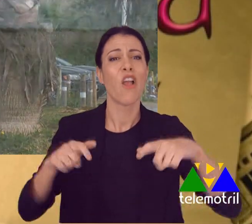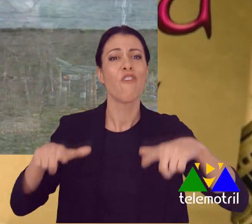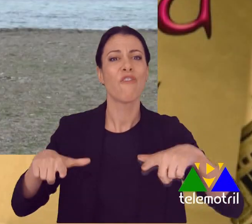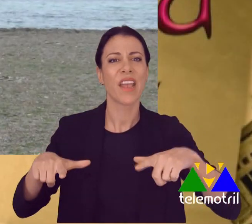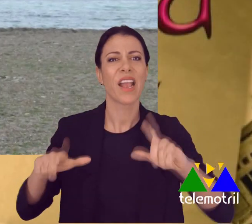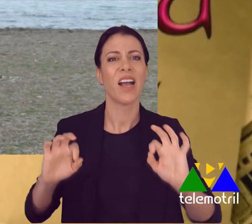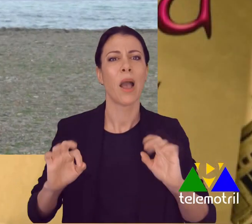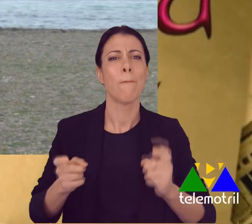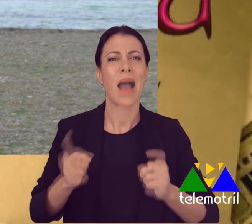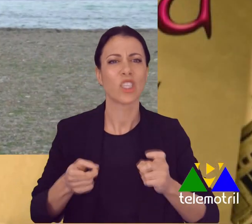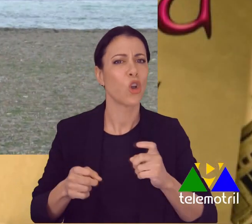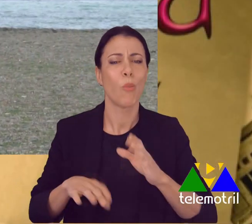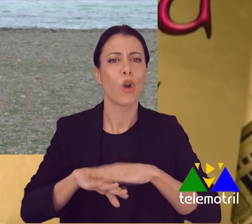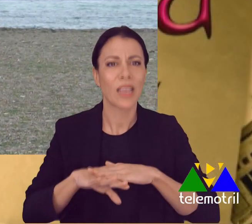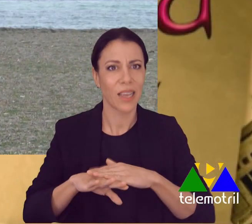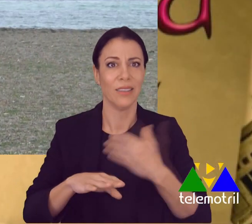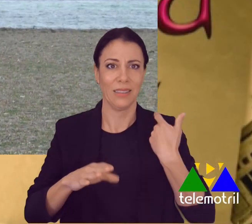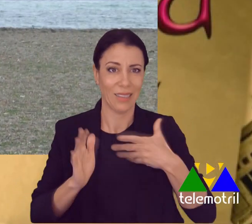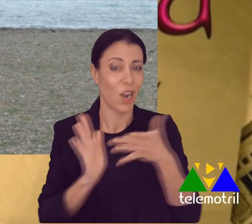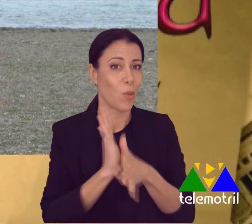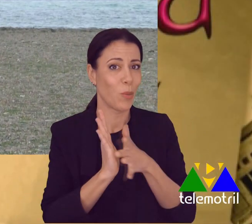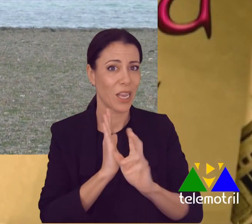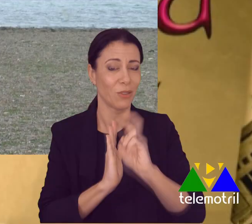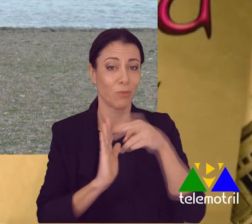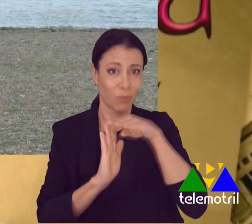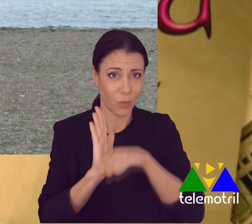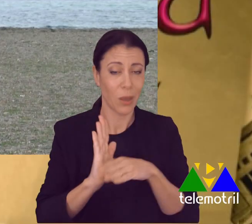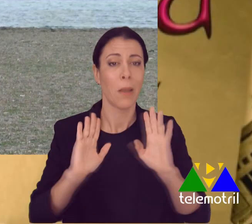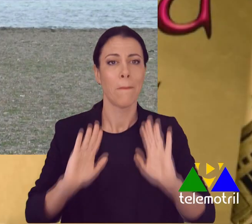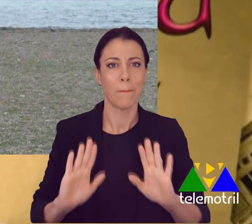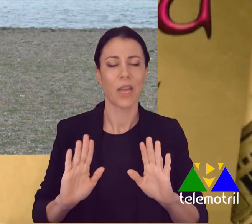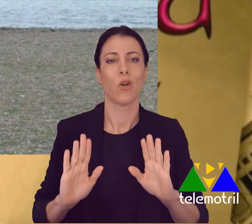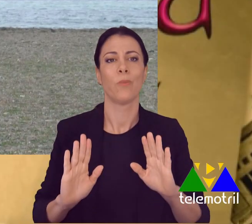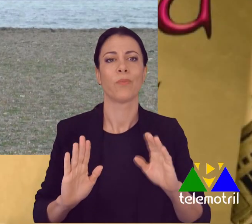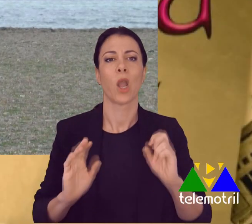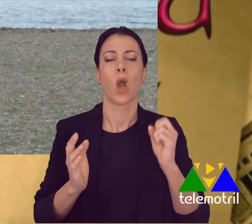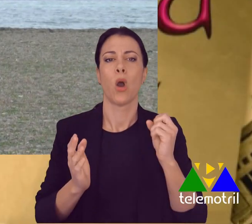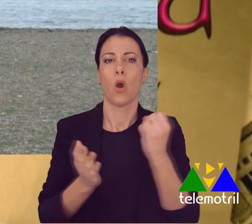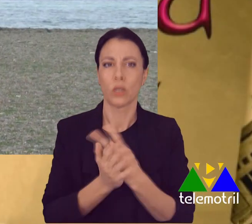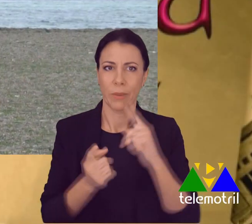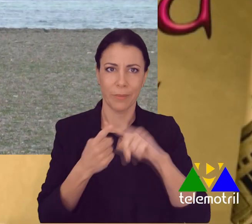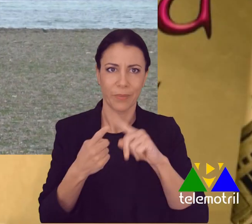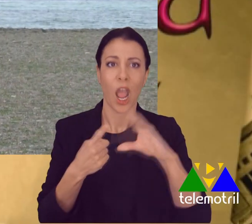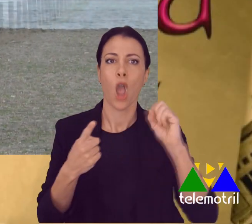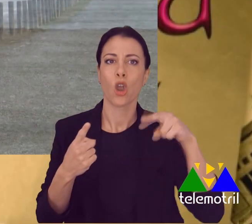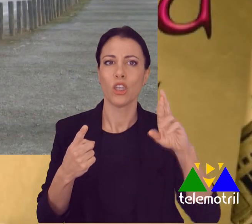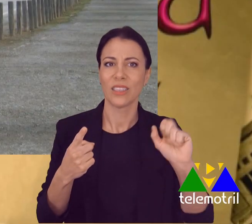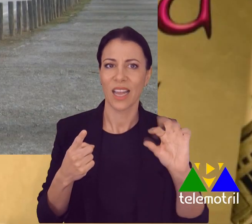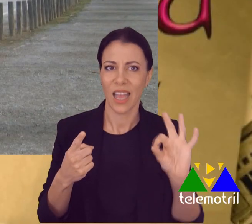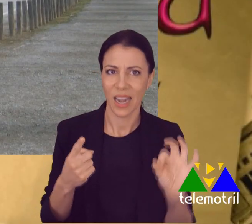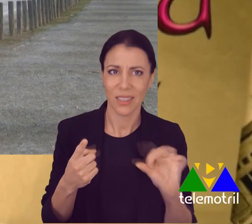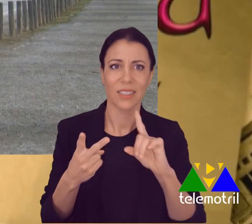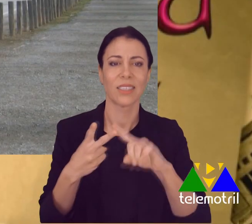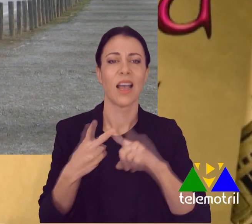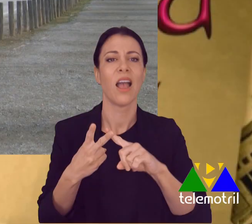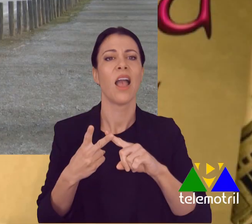por qué era, con Tros de Ilarduya, etcétera. Ha vuelto a salir Alonso de Contreras, vuelve a salir Francisco Ramírez de